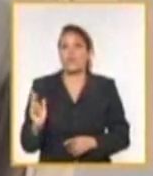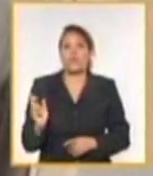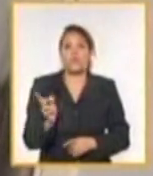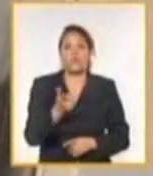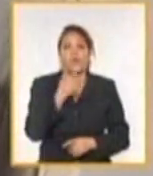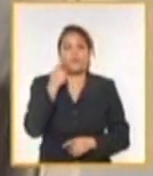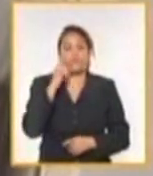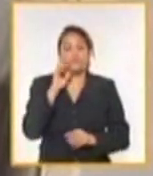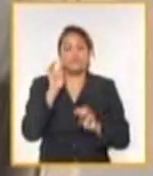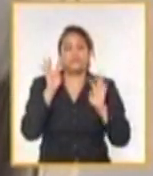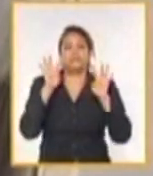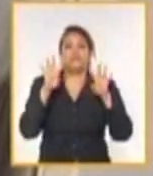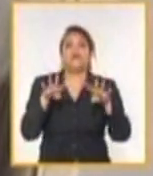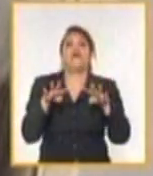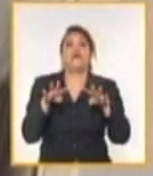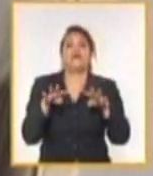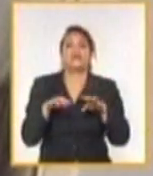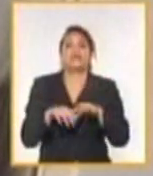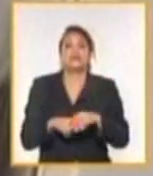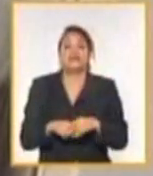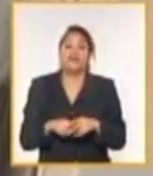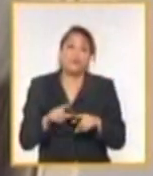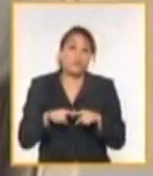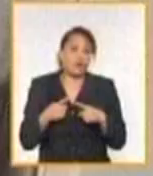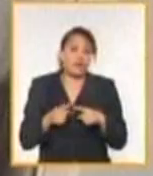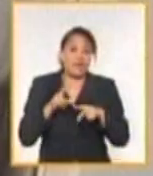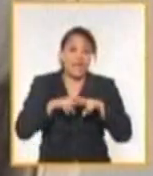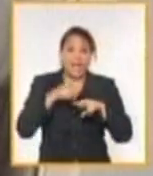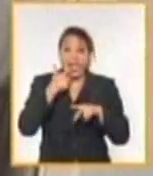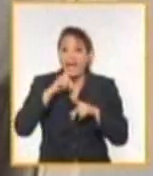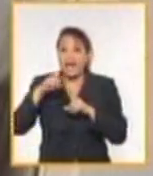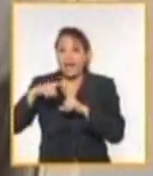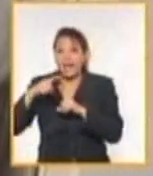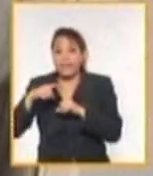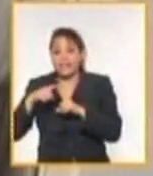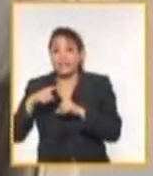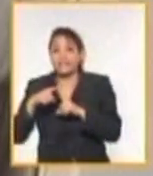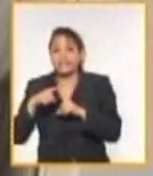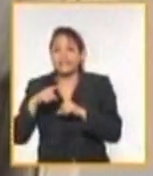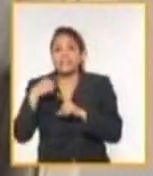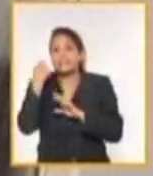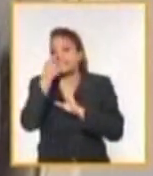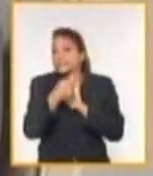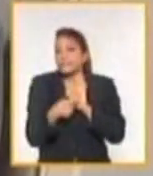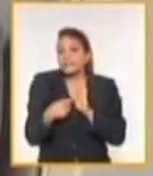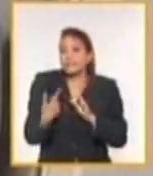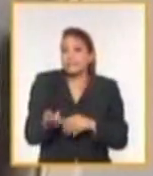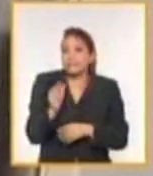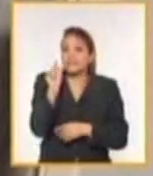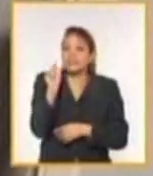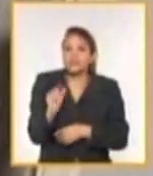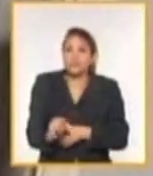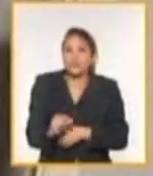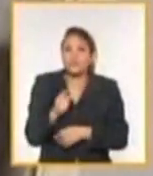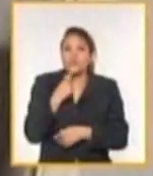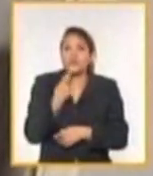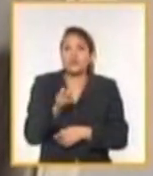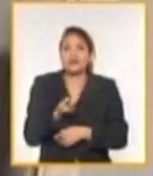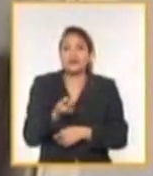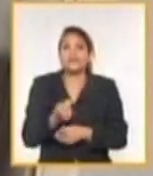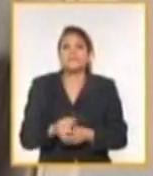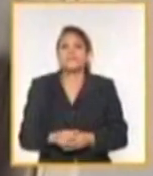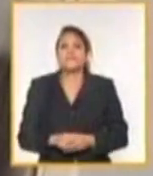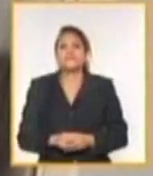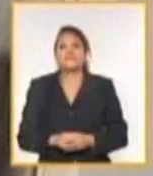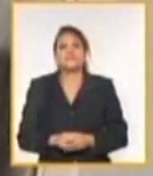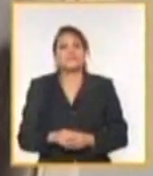¿no? Porque Hart era una persona, bueno, ¿sabe? Como hemos dicho aquí, ¿no? Hart era una persona, dijo también Agustín Pi,